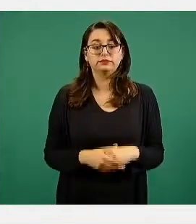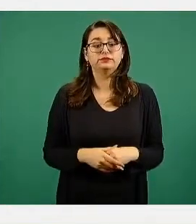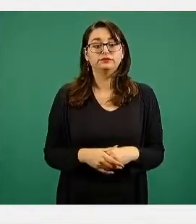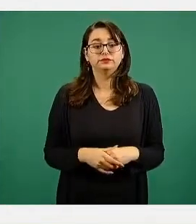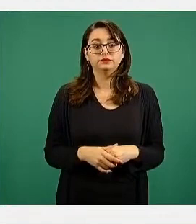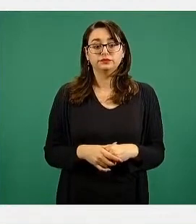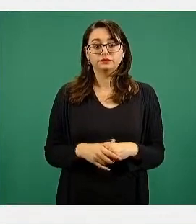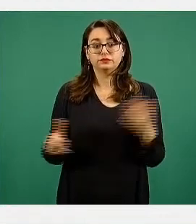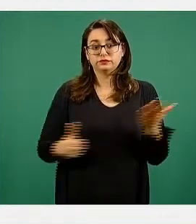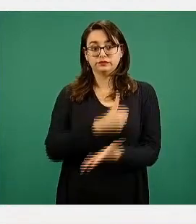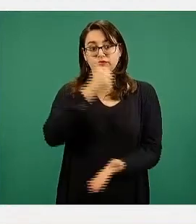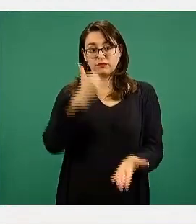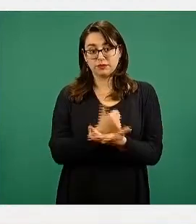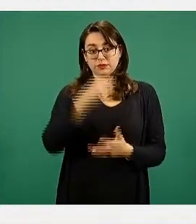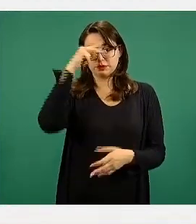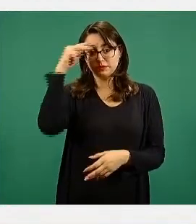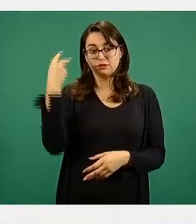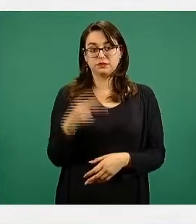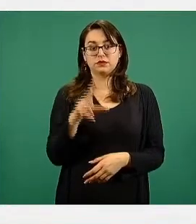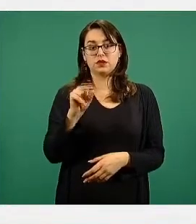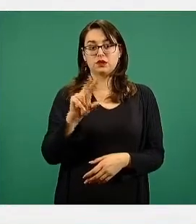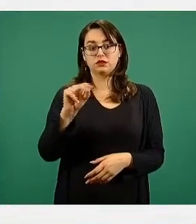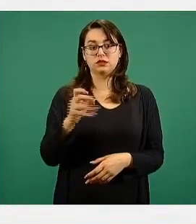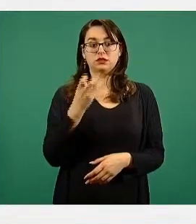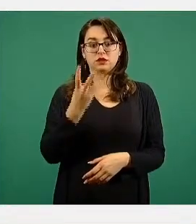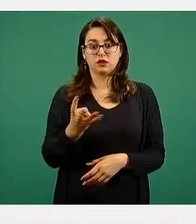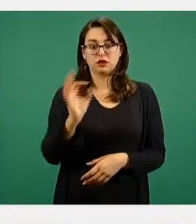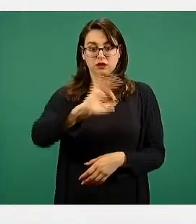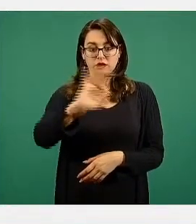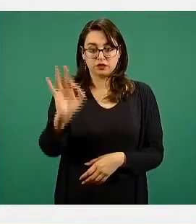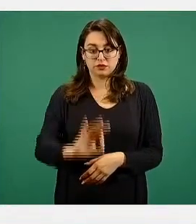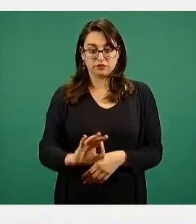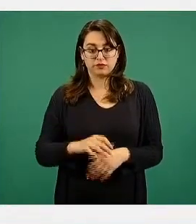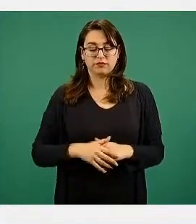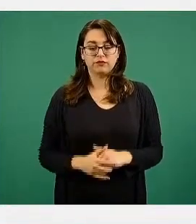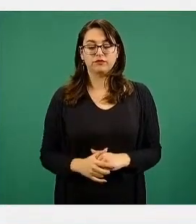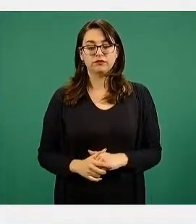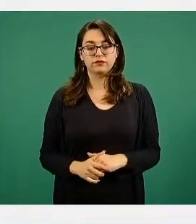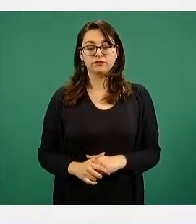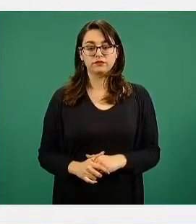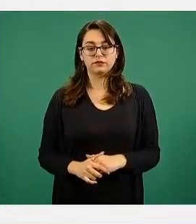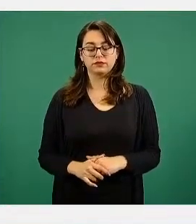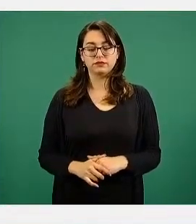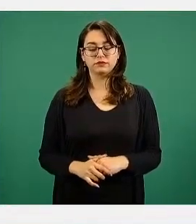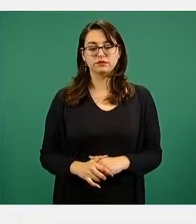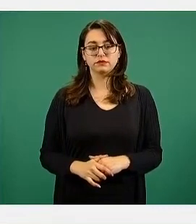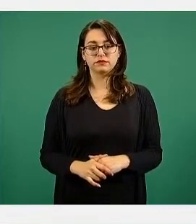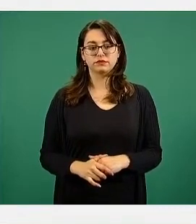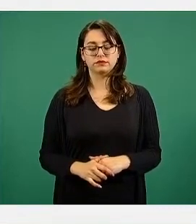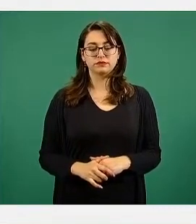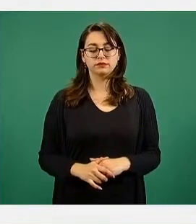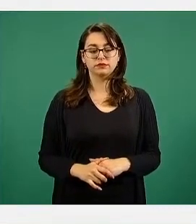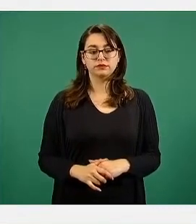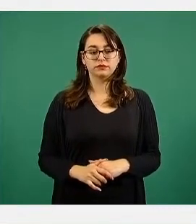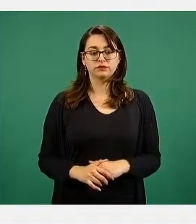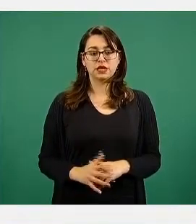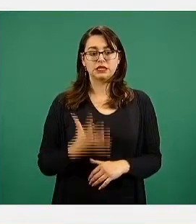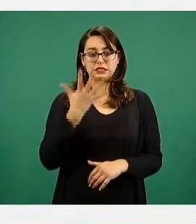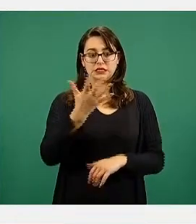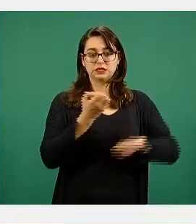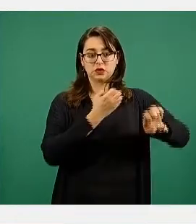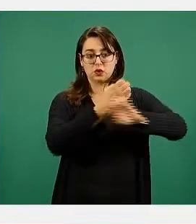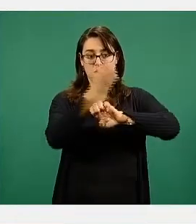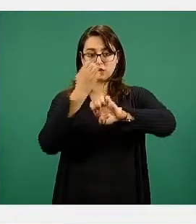Ciudad de México con el 84% de estos respiradores mecánicos ocupados en la actualidad. 5